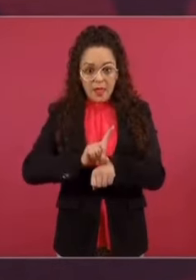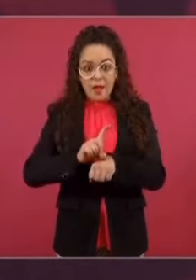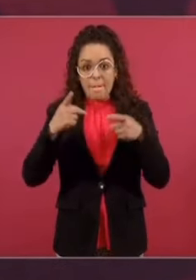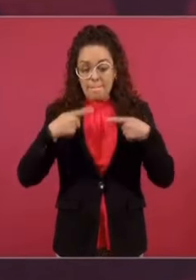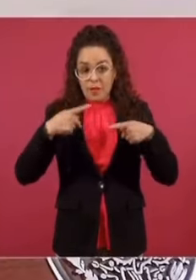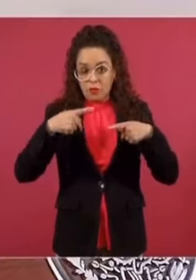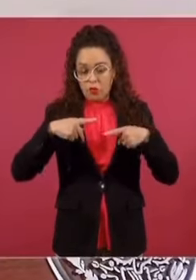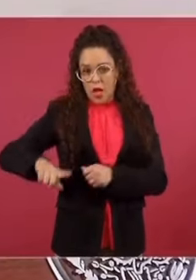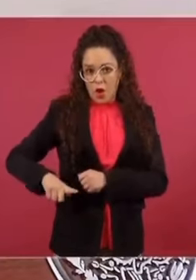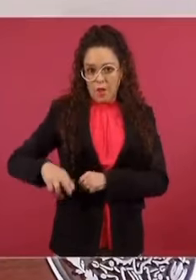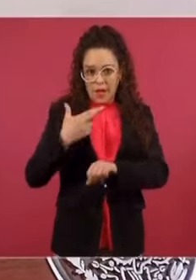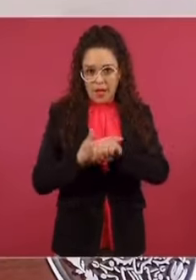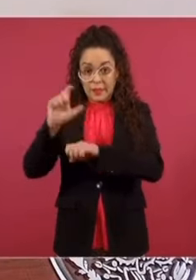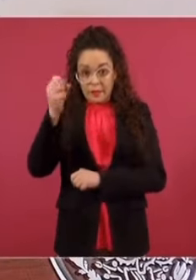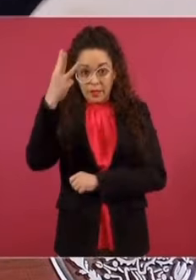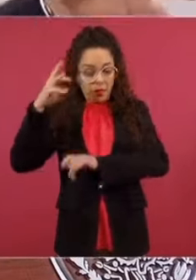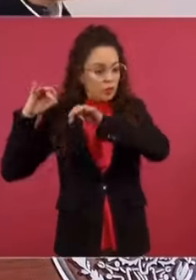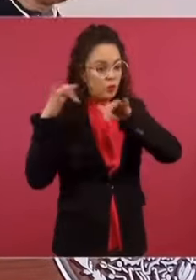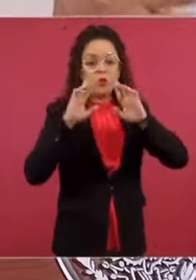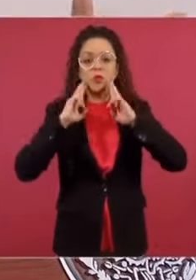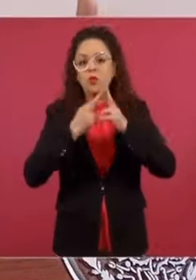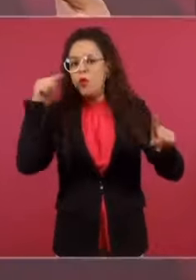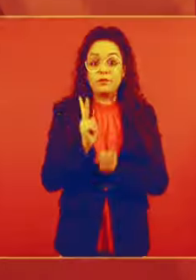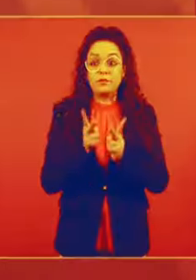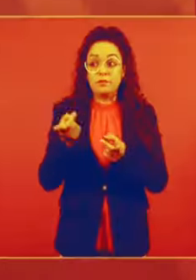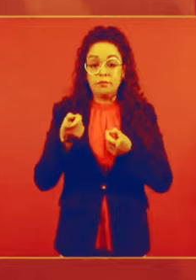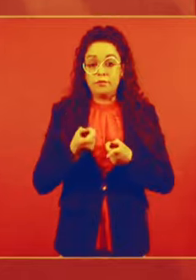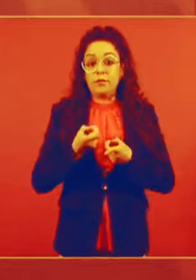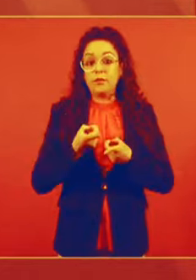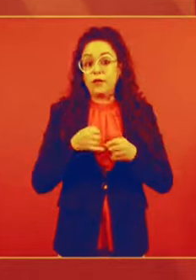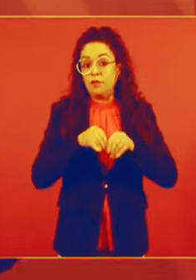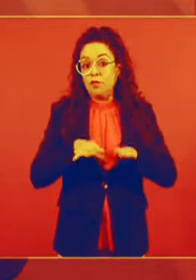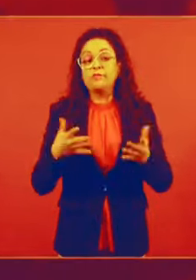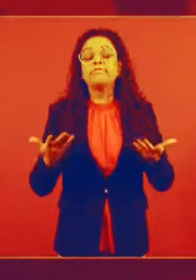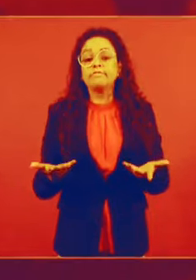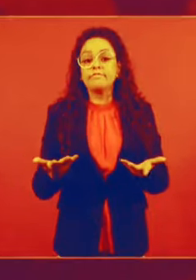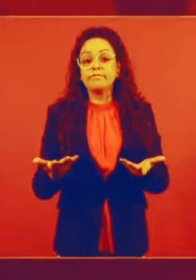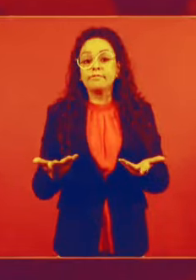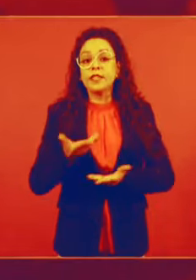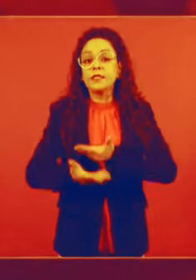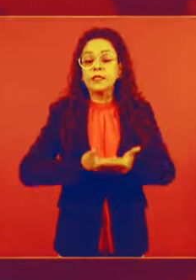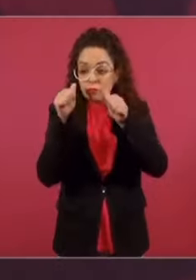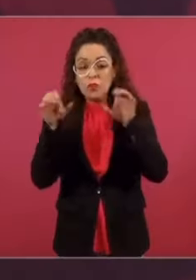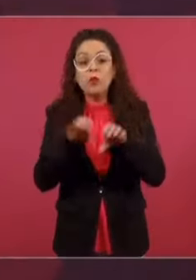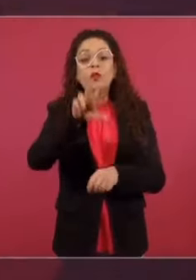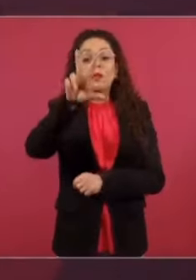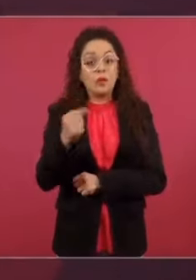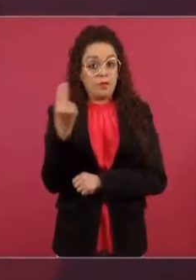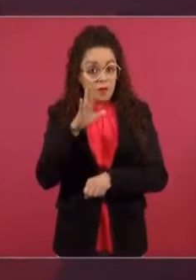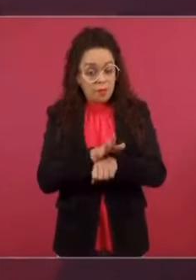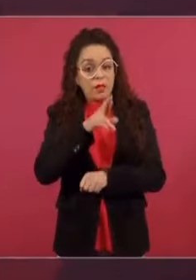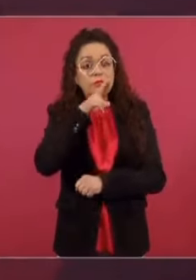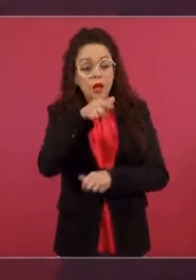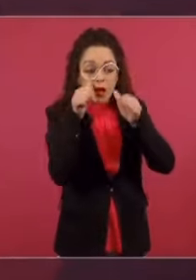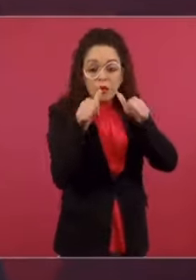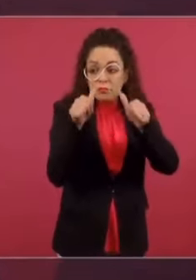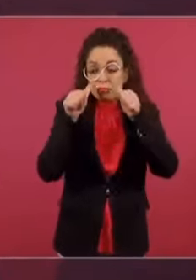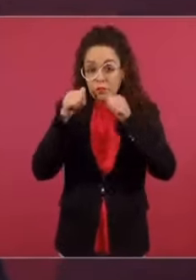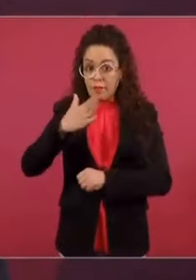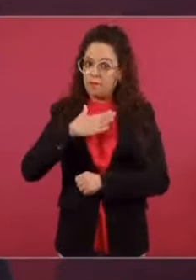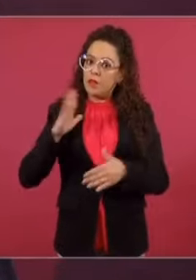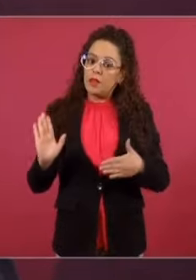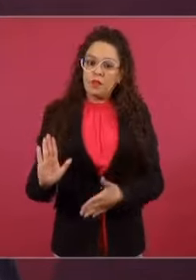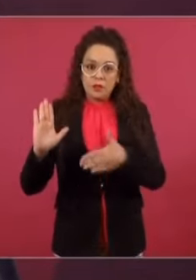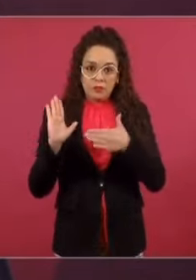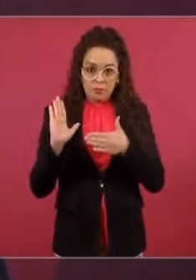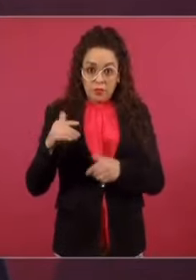de los 23 estados nos vamos a reunir en Oaxaca para informar cómo vamos en mejorar los servicios de salud pública. Porque tengo un compromiso de que voy a